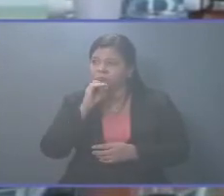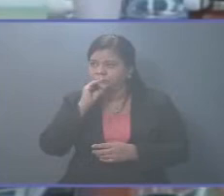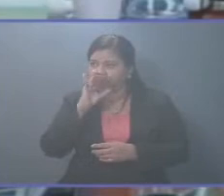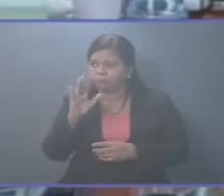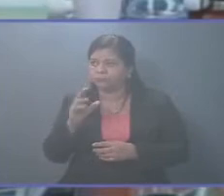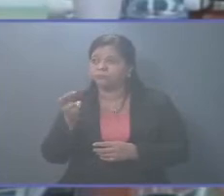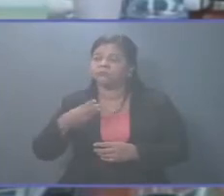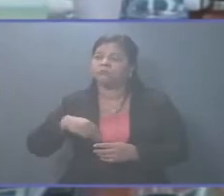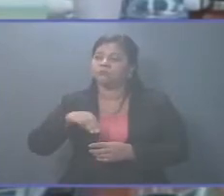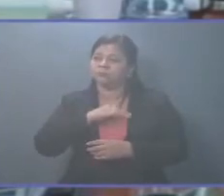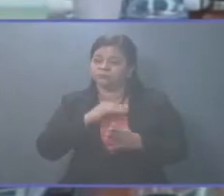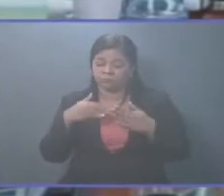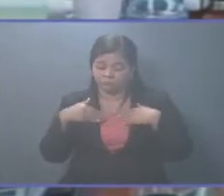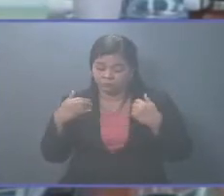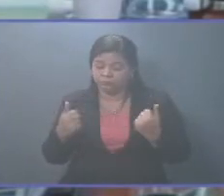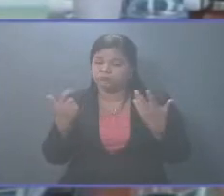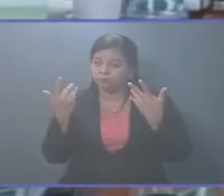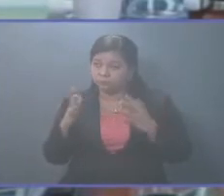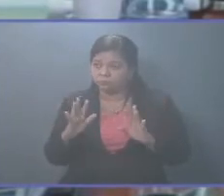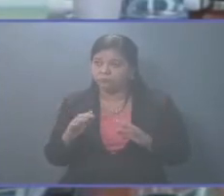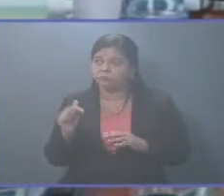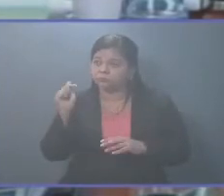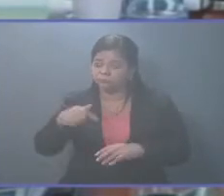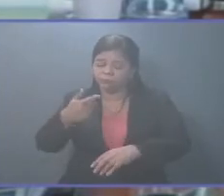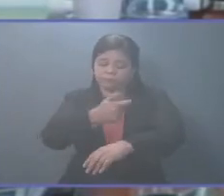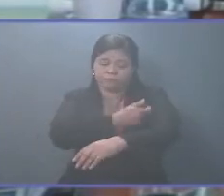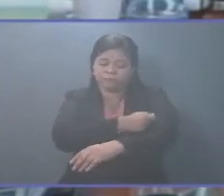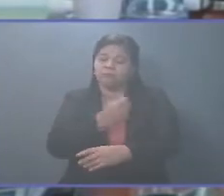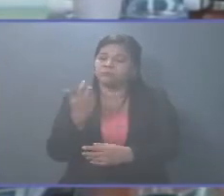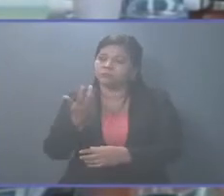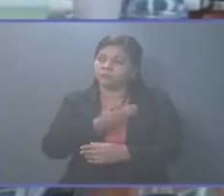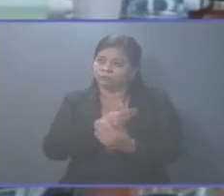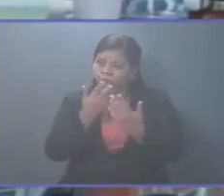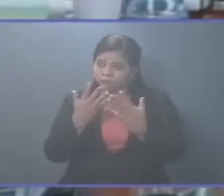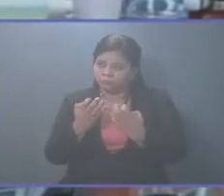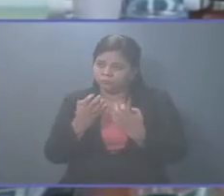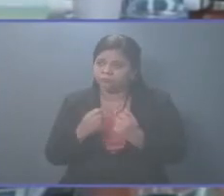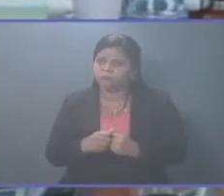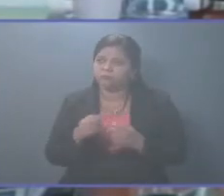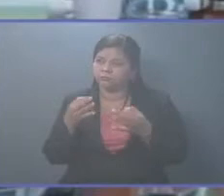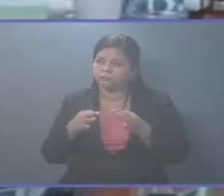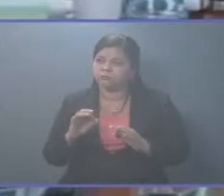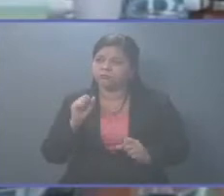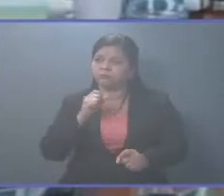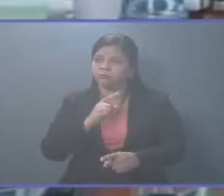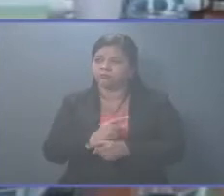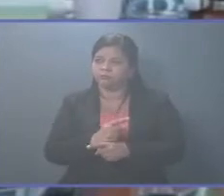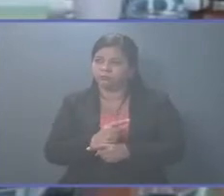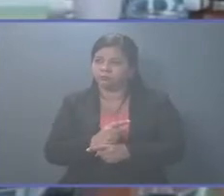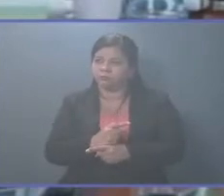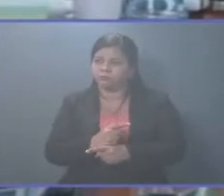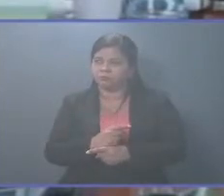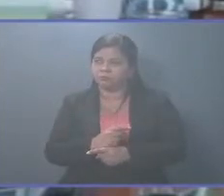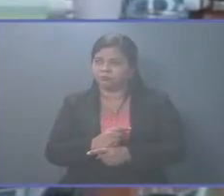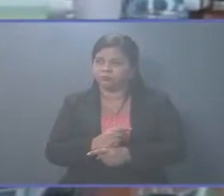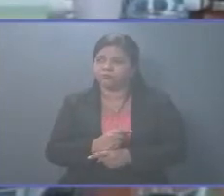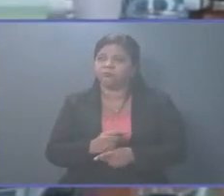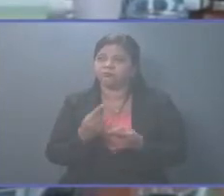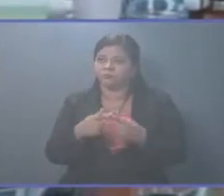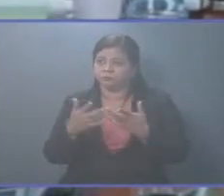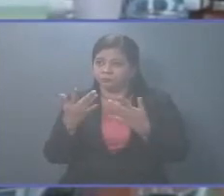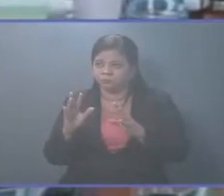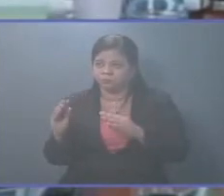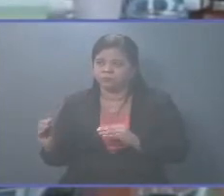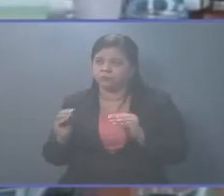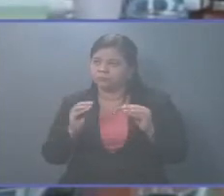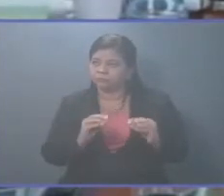MinSal, miren, aquí está esta vacuna, creemos que sí va a ser adecuada, que se puede implementar. Ya la implementación,